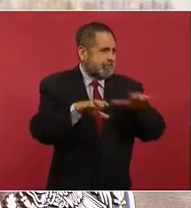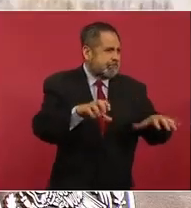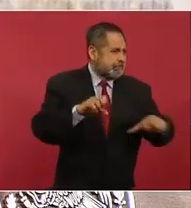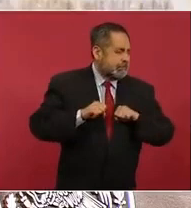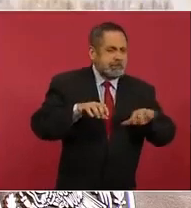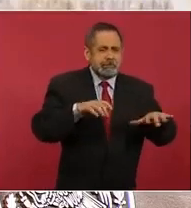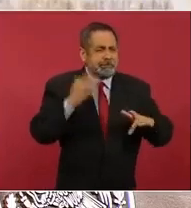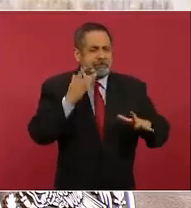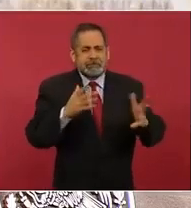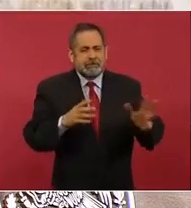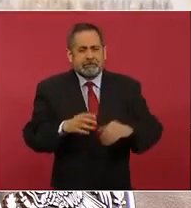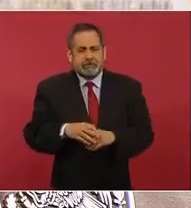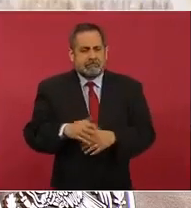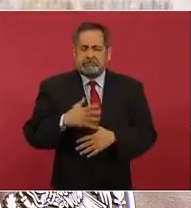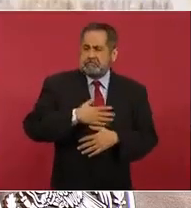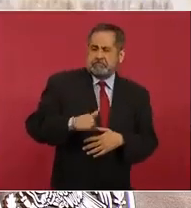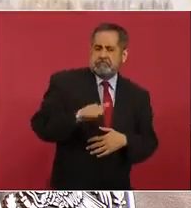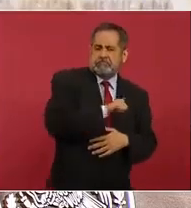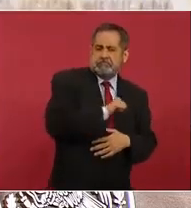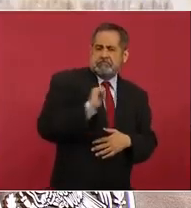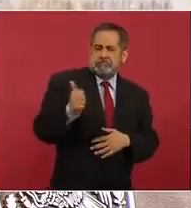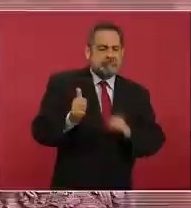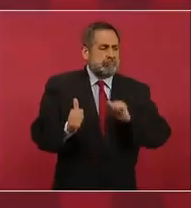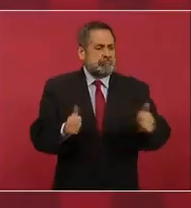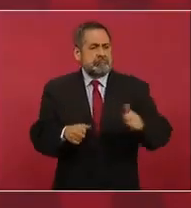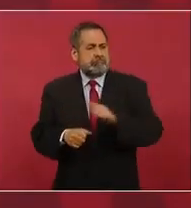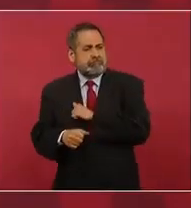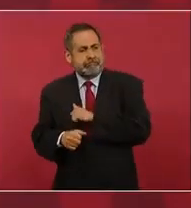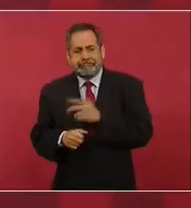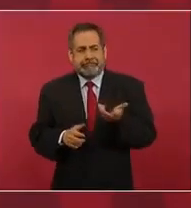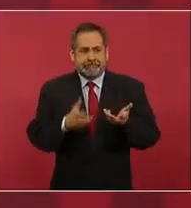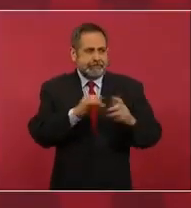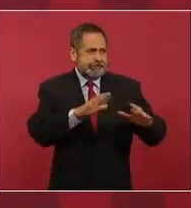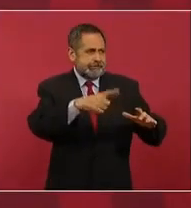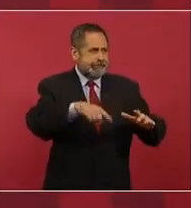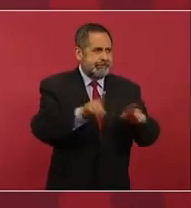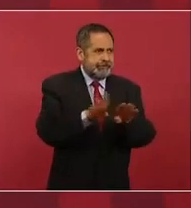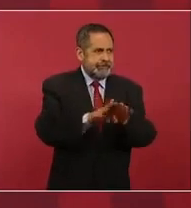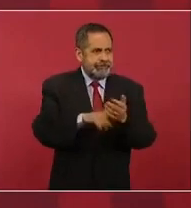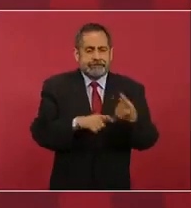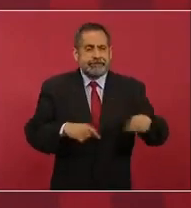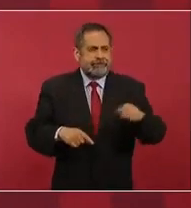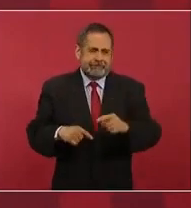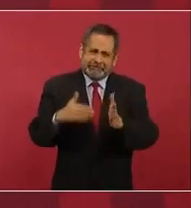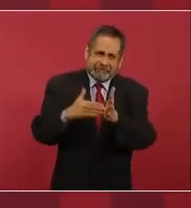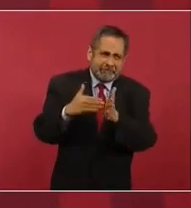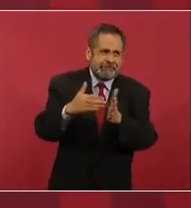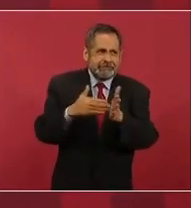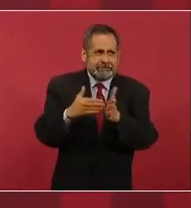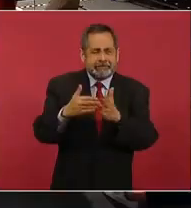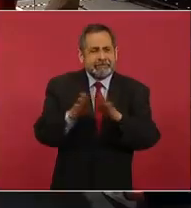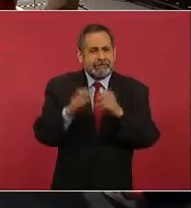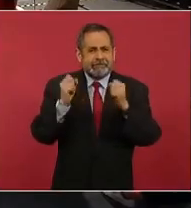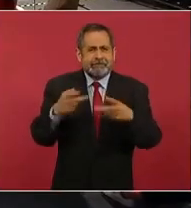son muy individualistas, muy egoístas los conservadores, y son millones.